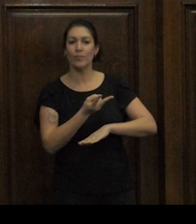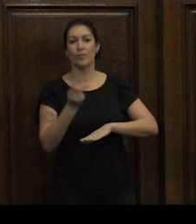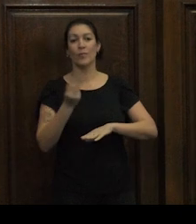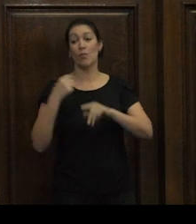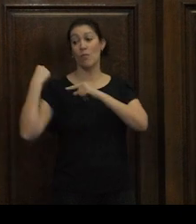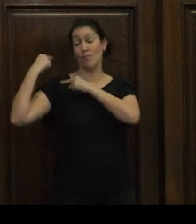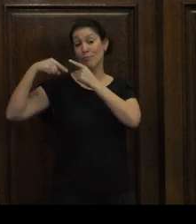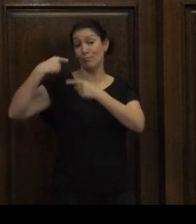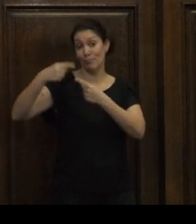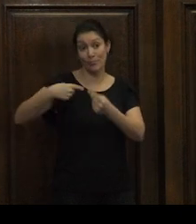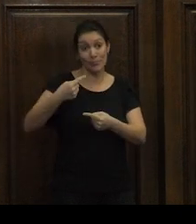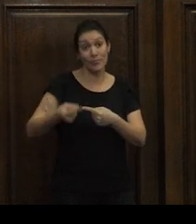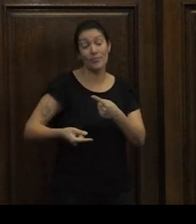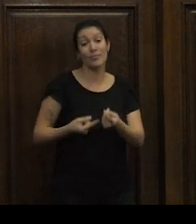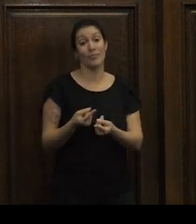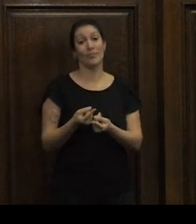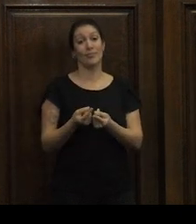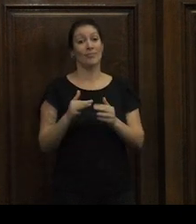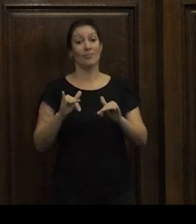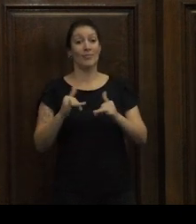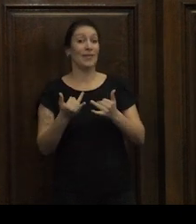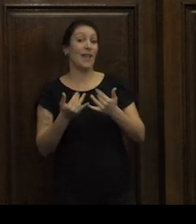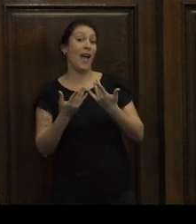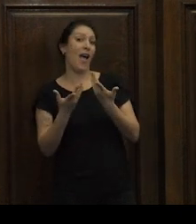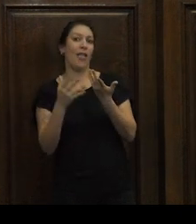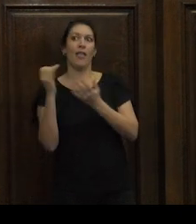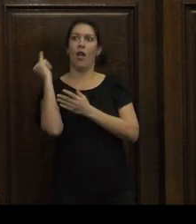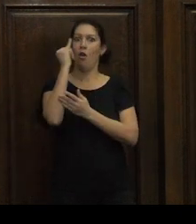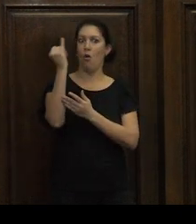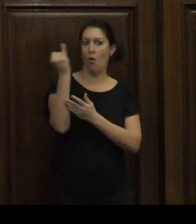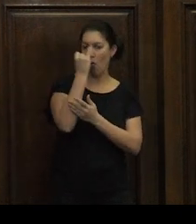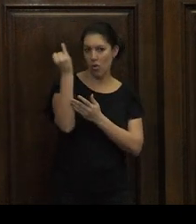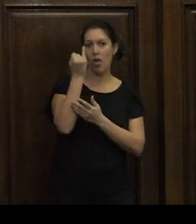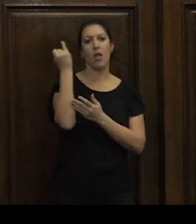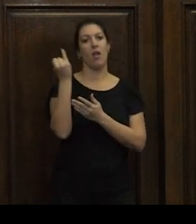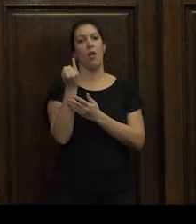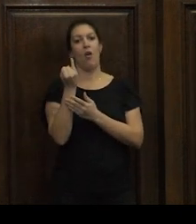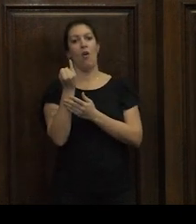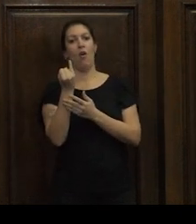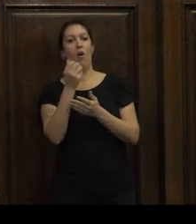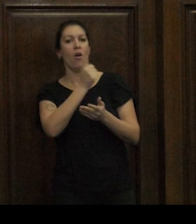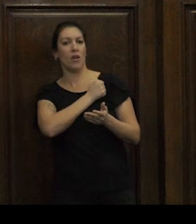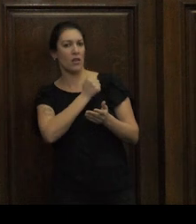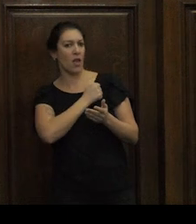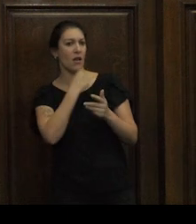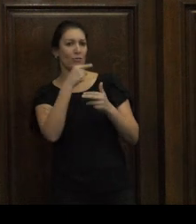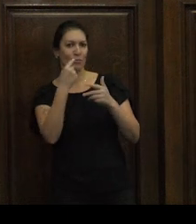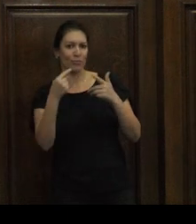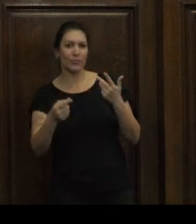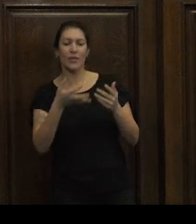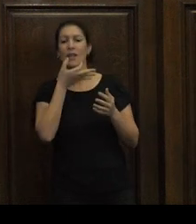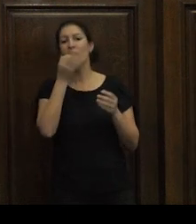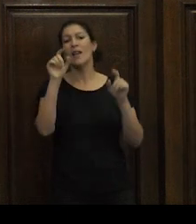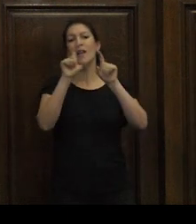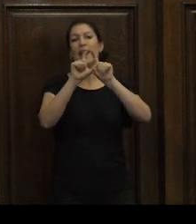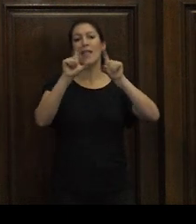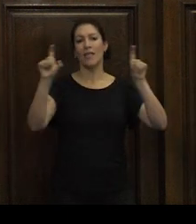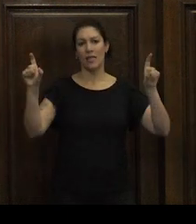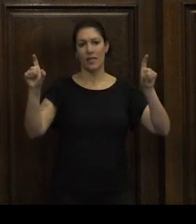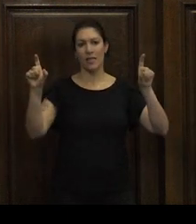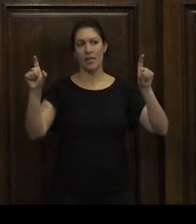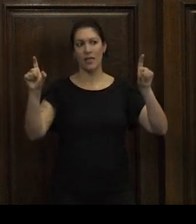heredada en versión más o menos laica de su raíz judeocristiana, que se podría resumir en ese lema: usted